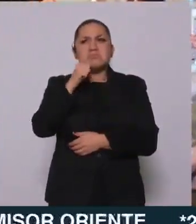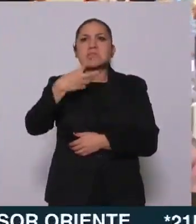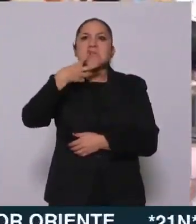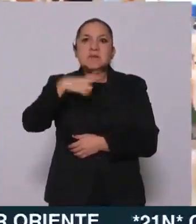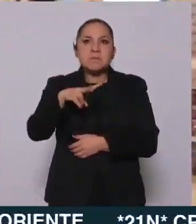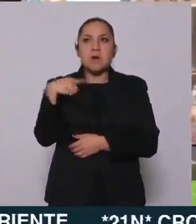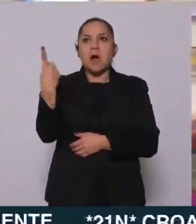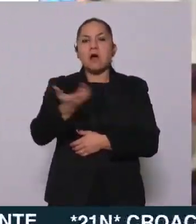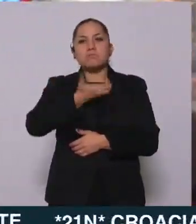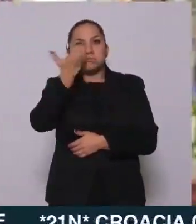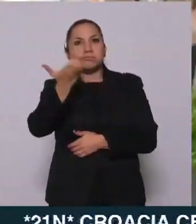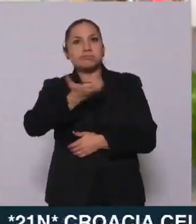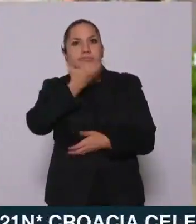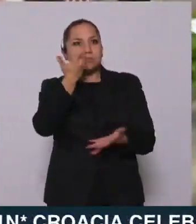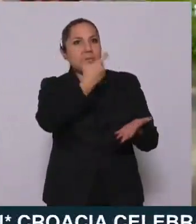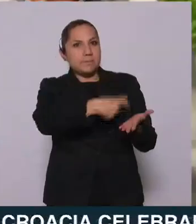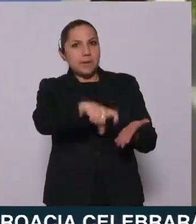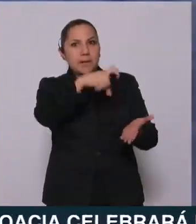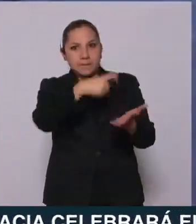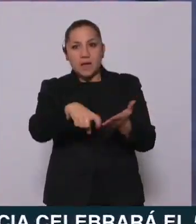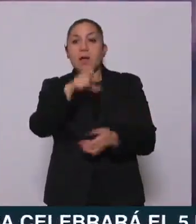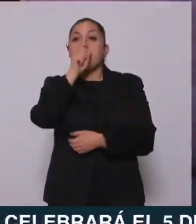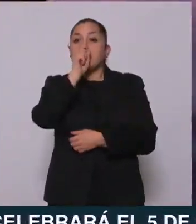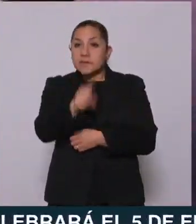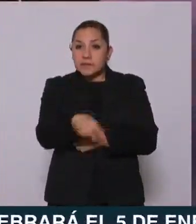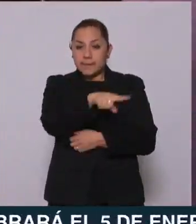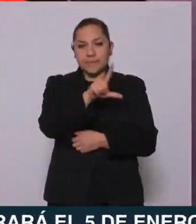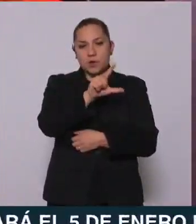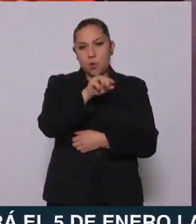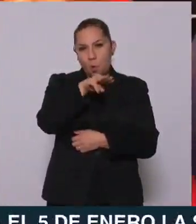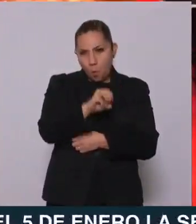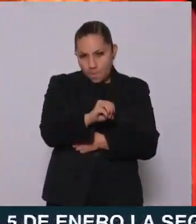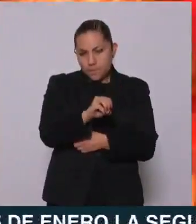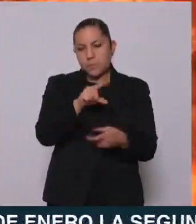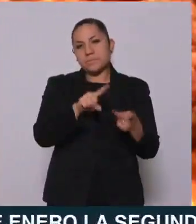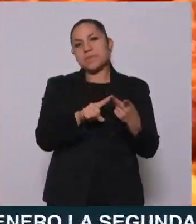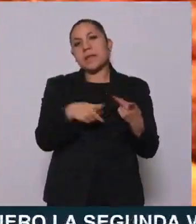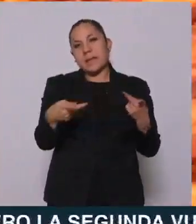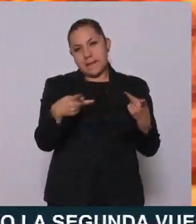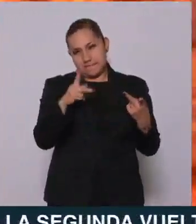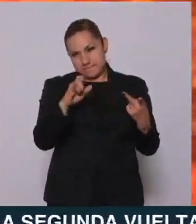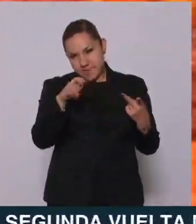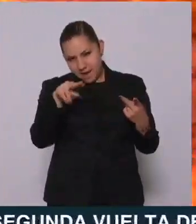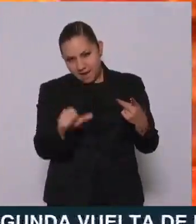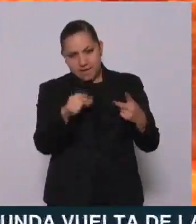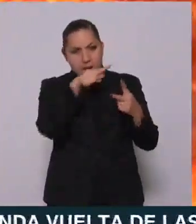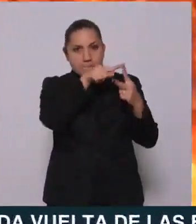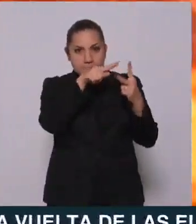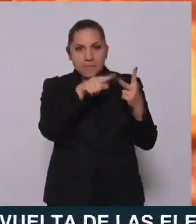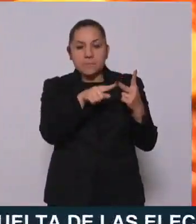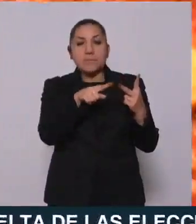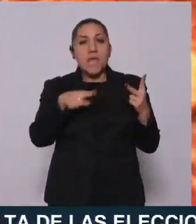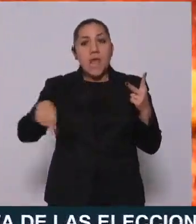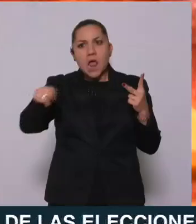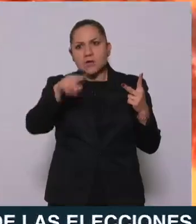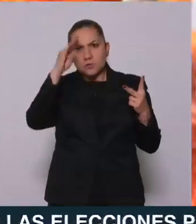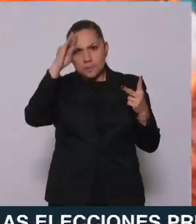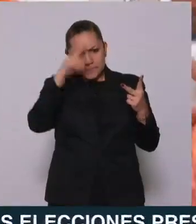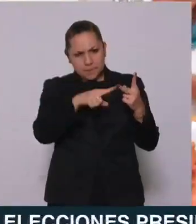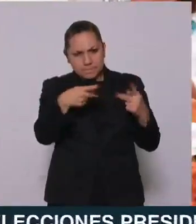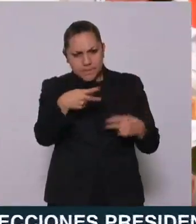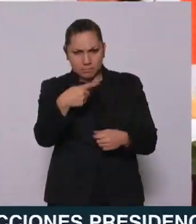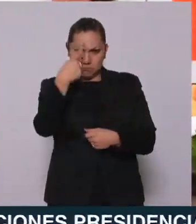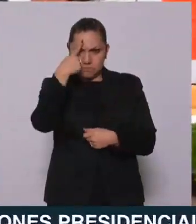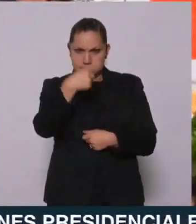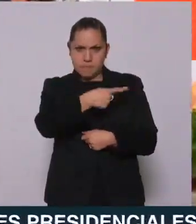lo que son los lomos y piernas, que muchas podrían decir que son piernas que son para la venta, y sí,